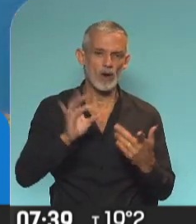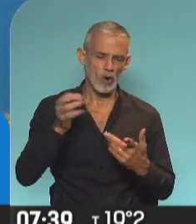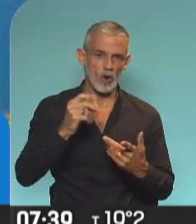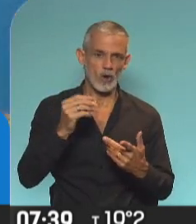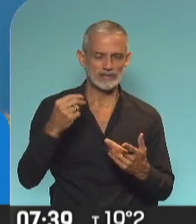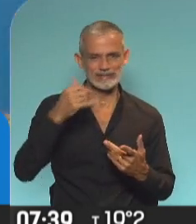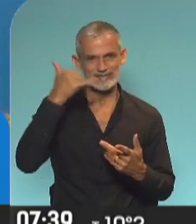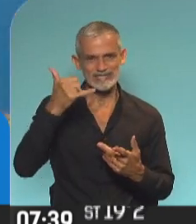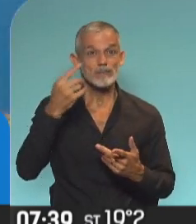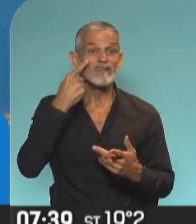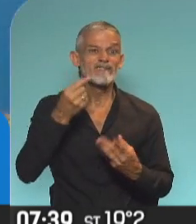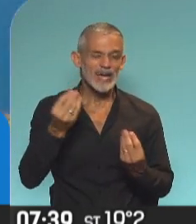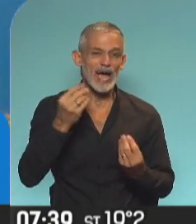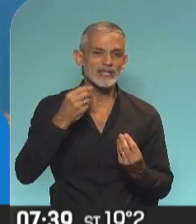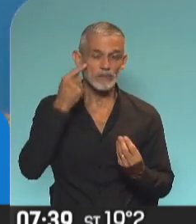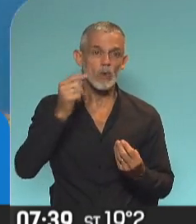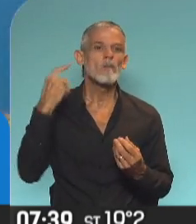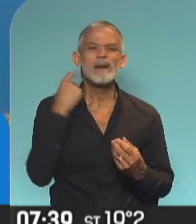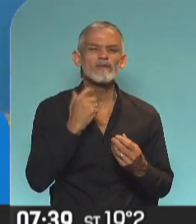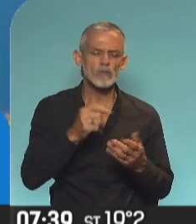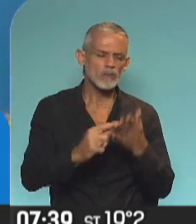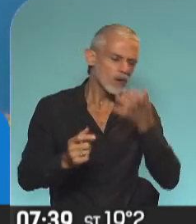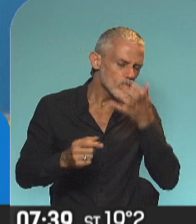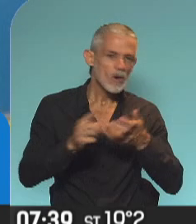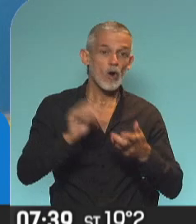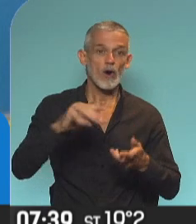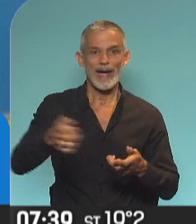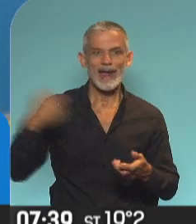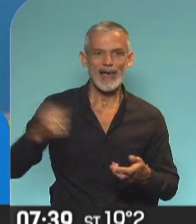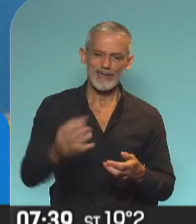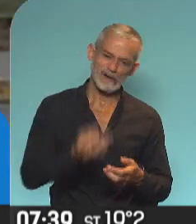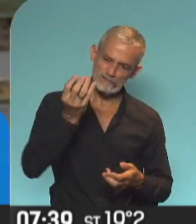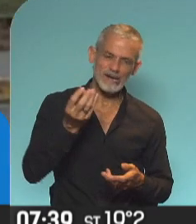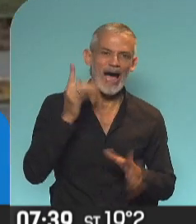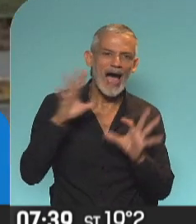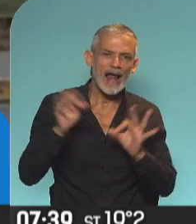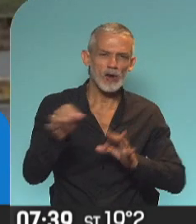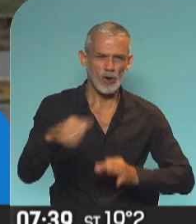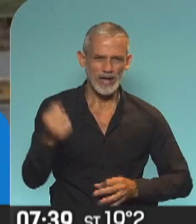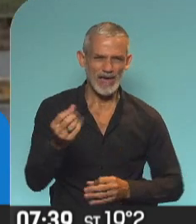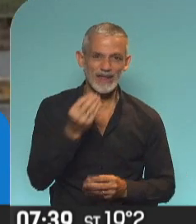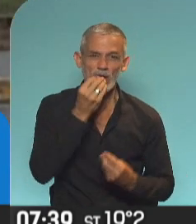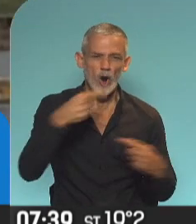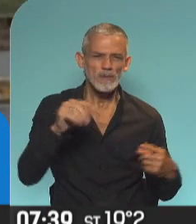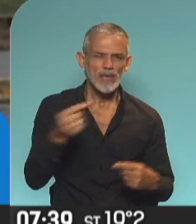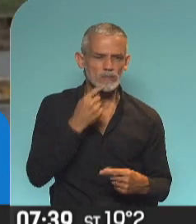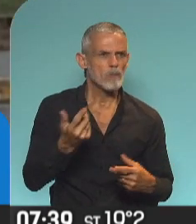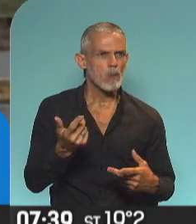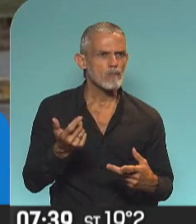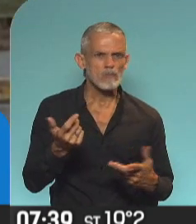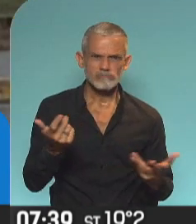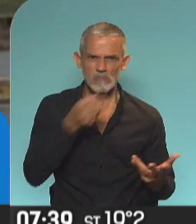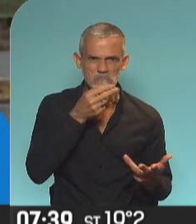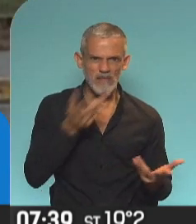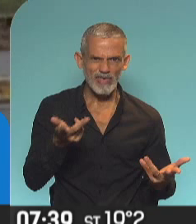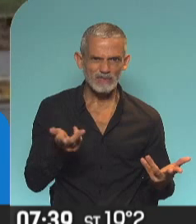llaman le dice, fíjate, olé el perfume, o anda a la heladera y saca algo de comida y probá, e inmediatamente te dicen que